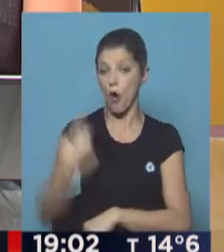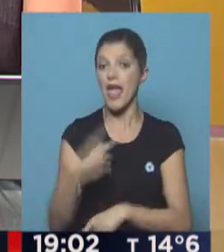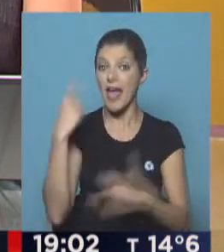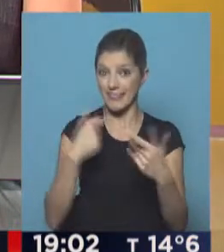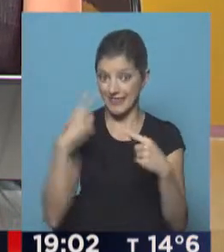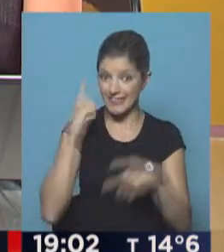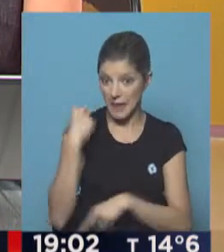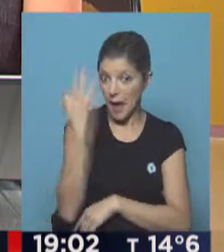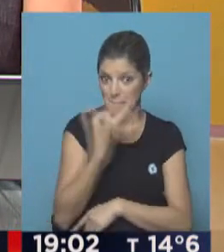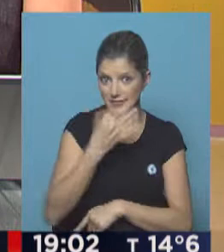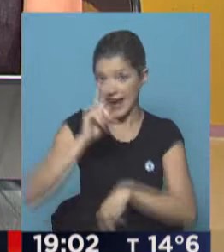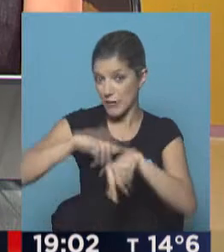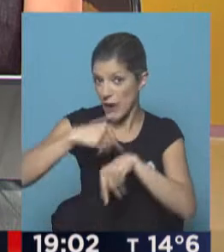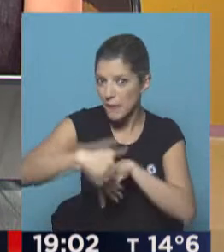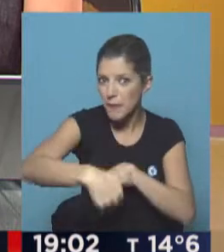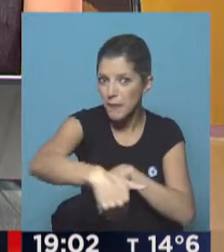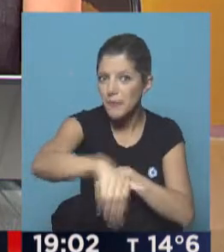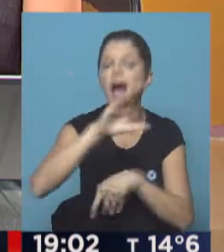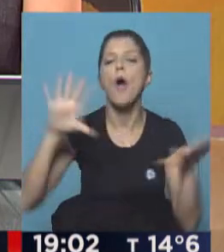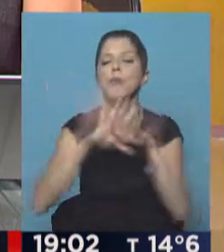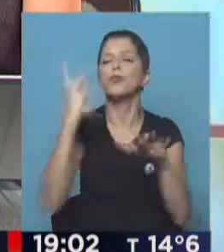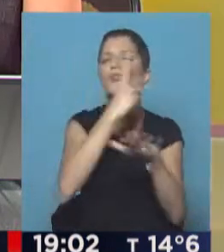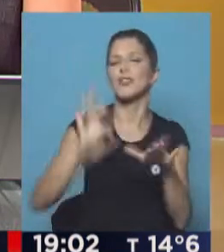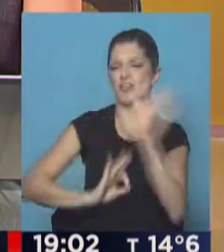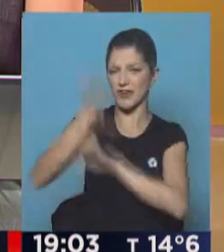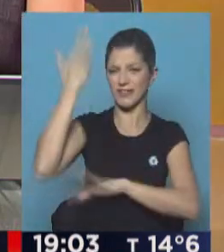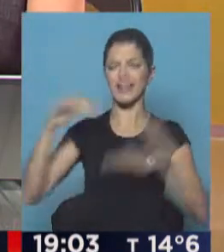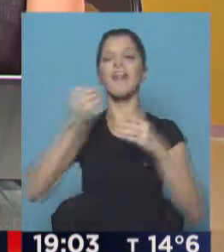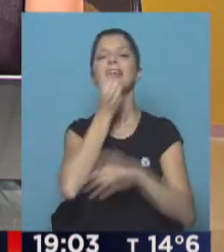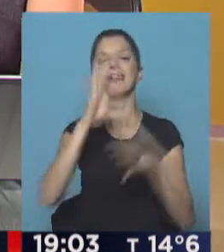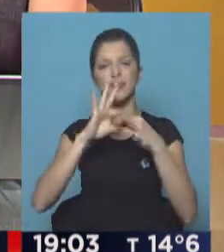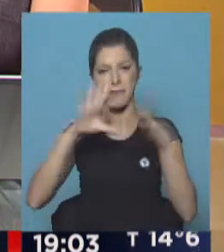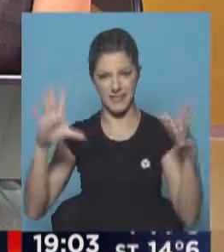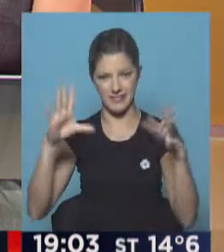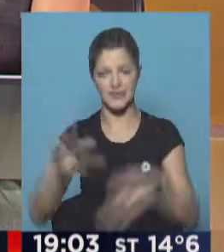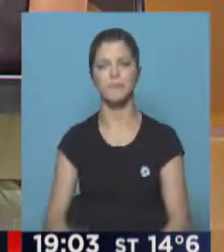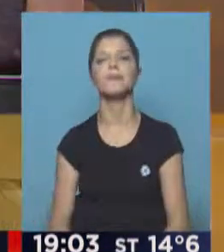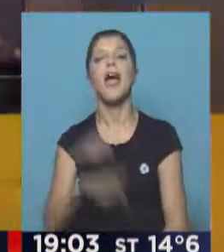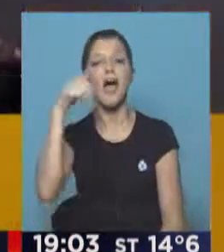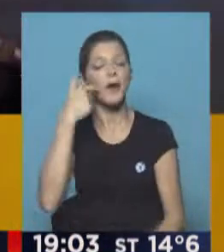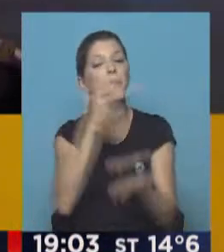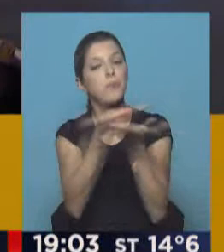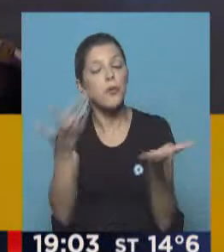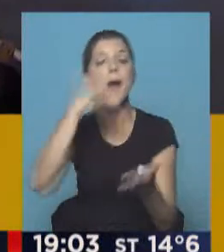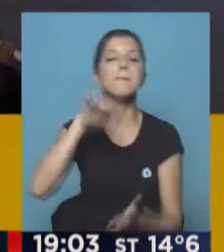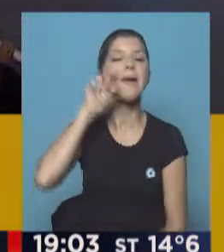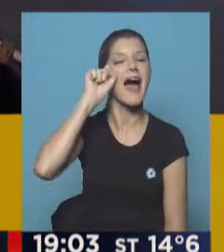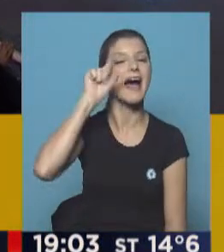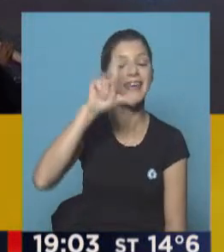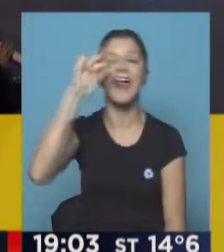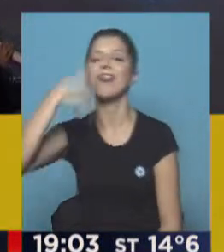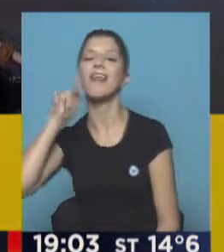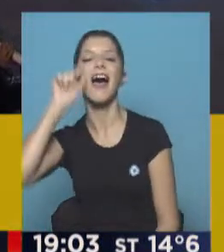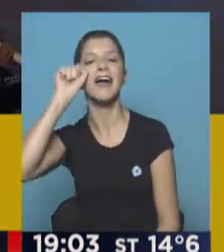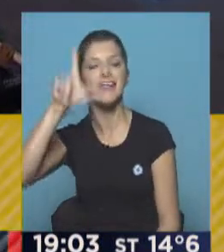pocas horas del aniversario de nuestra independencia. Vamos con los titulares de este noticiero, de esta edición. Mariel, Daniel, buenas tardes. ¿Cómo